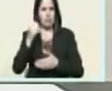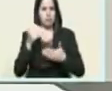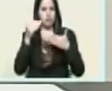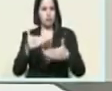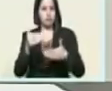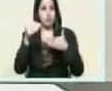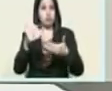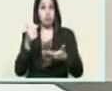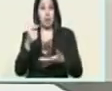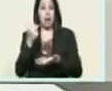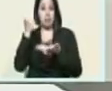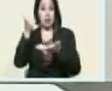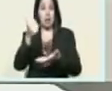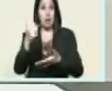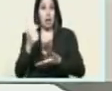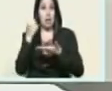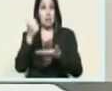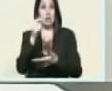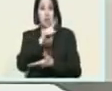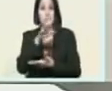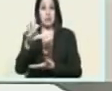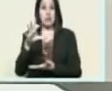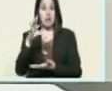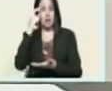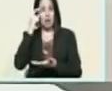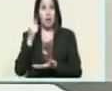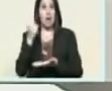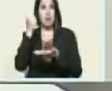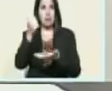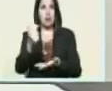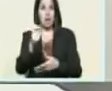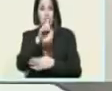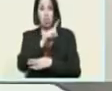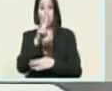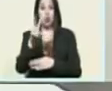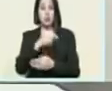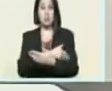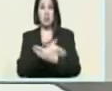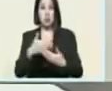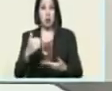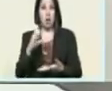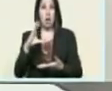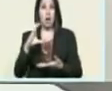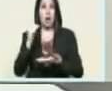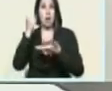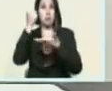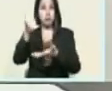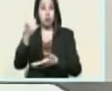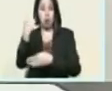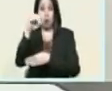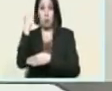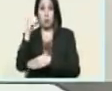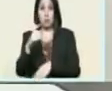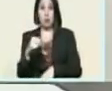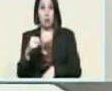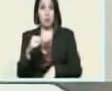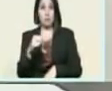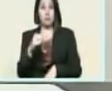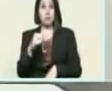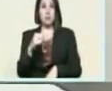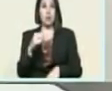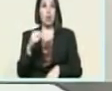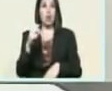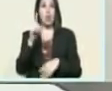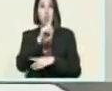la meta por primera vez de 12 millones de CLAP en noviembre, 12 millones de